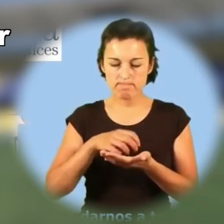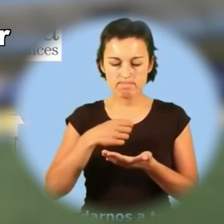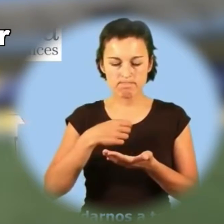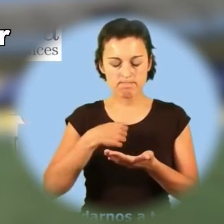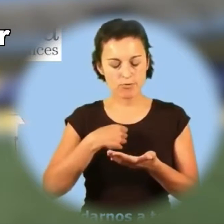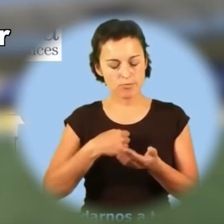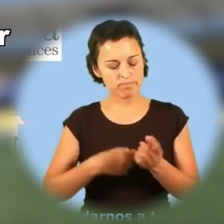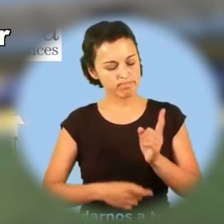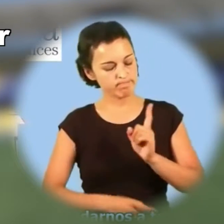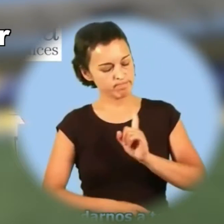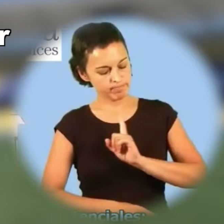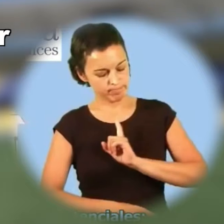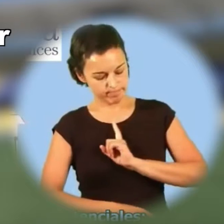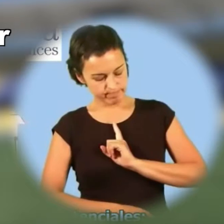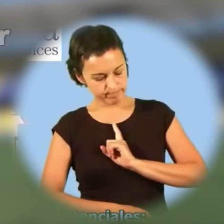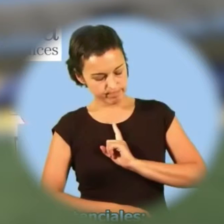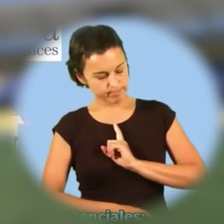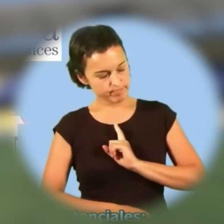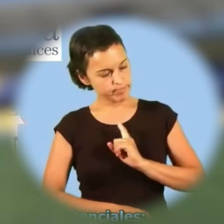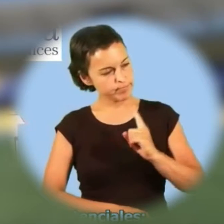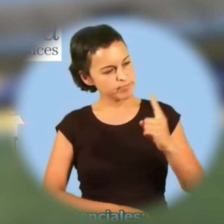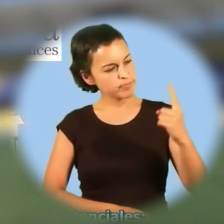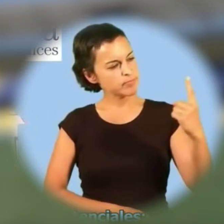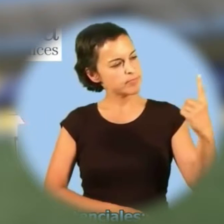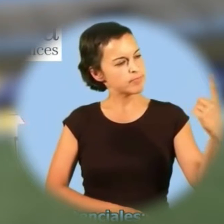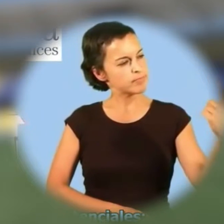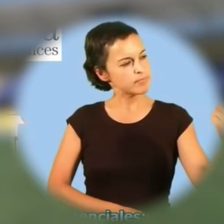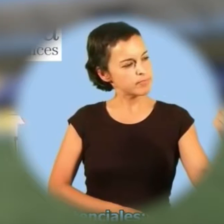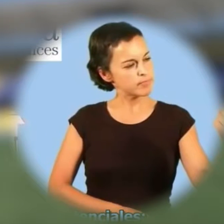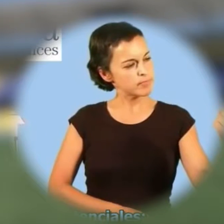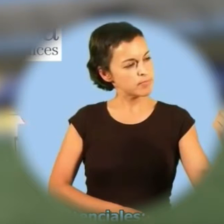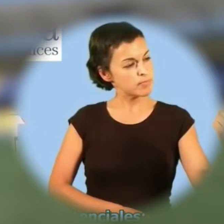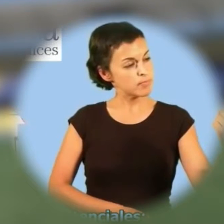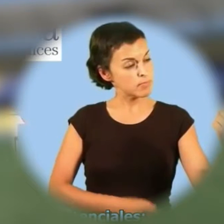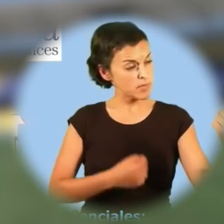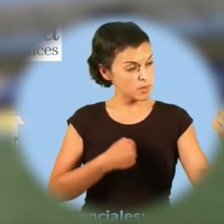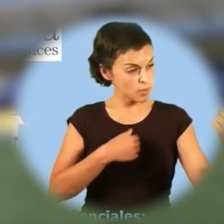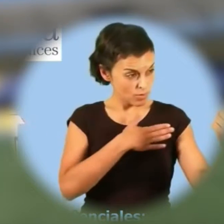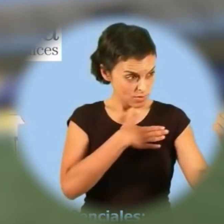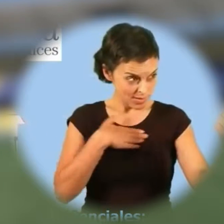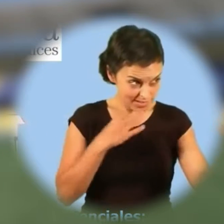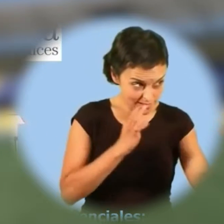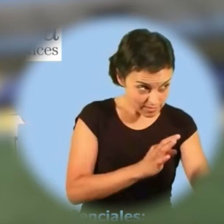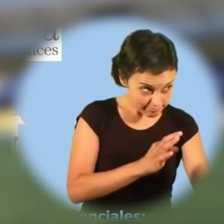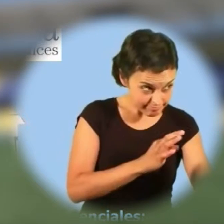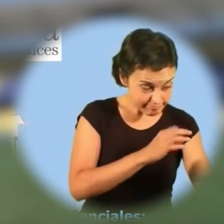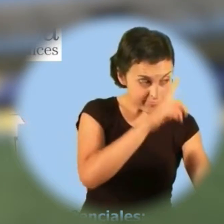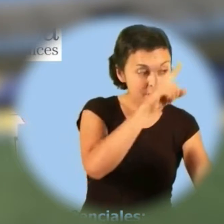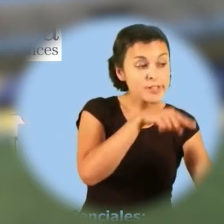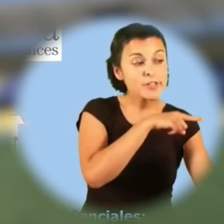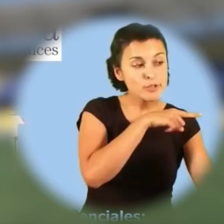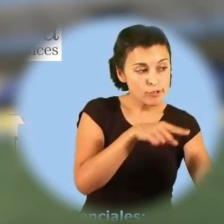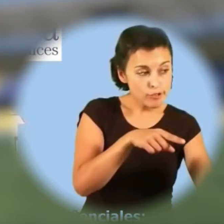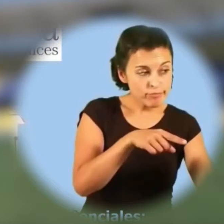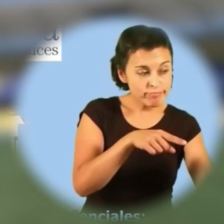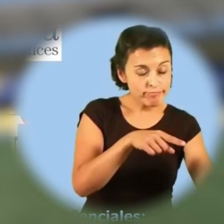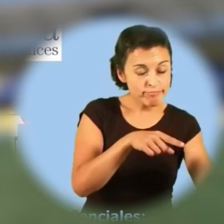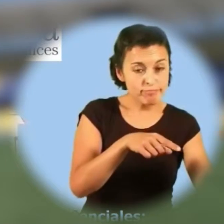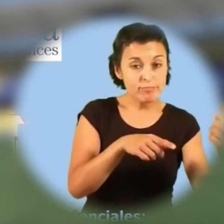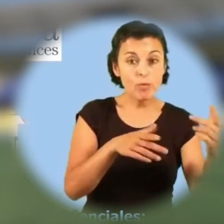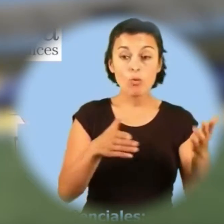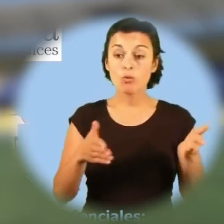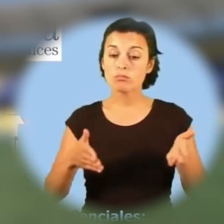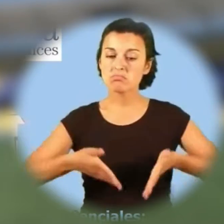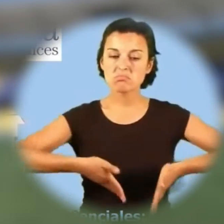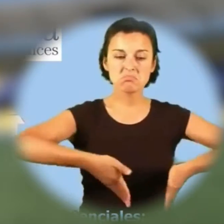del estadio que están establecidas previamente. Nunca regrese y siga las instrucciones del personal de emergencia